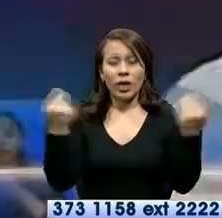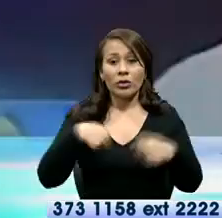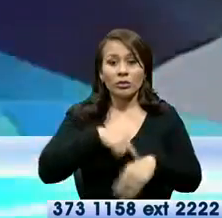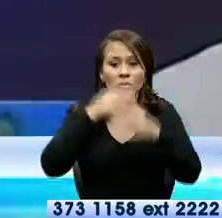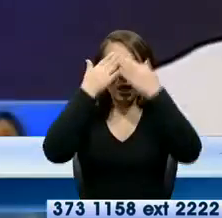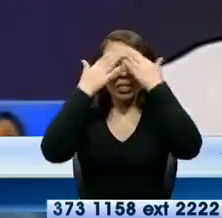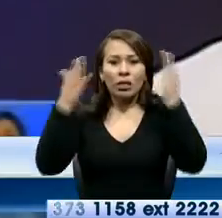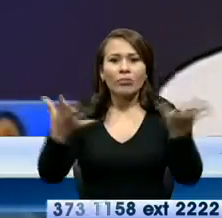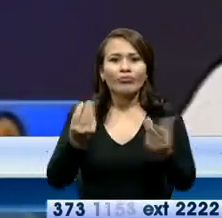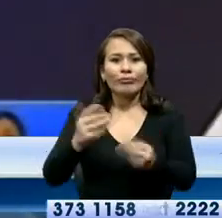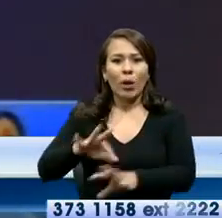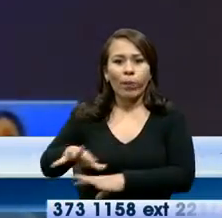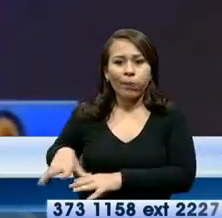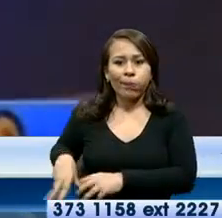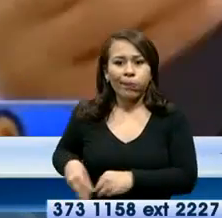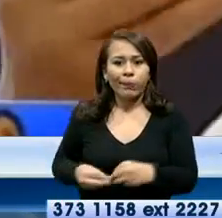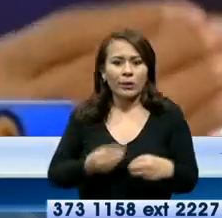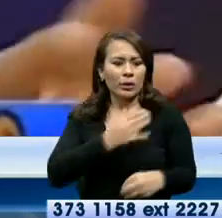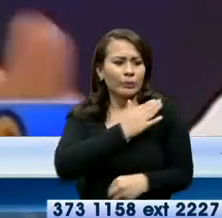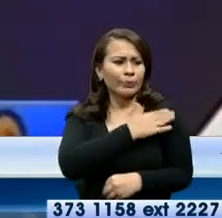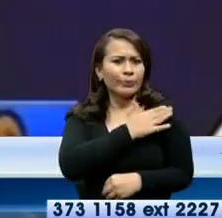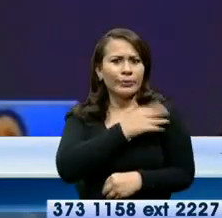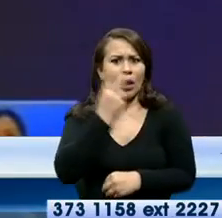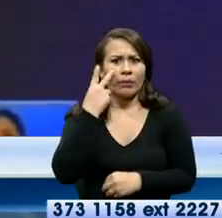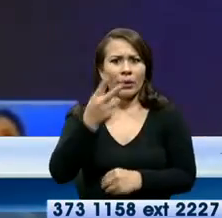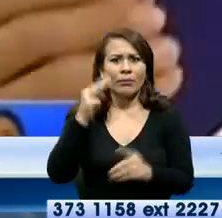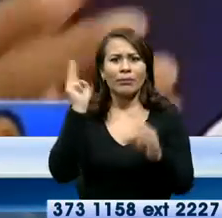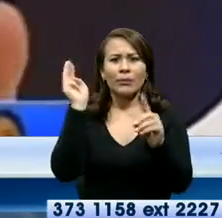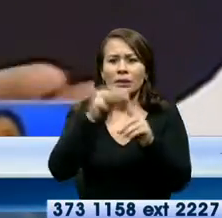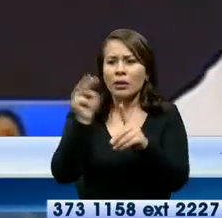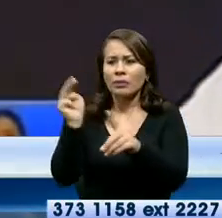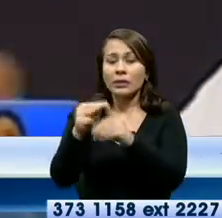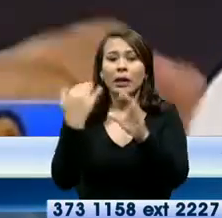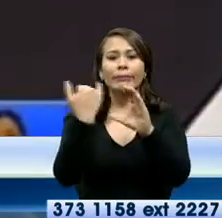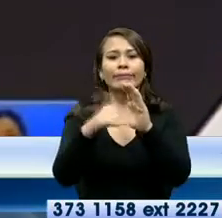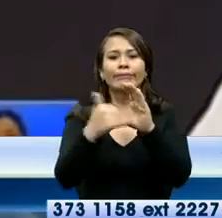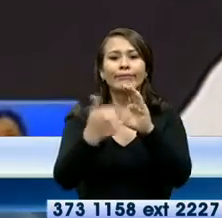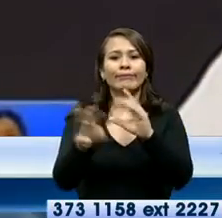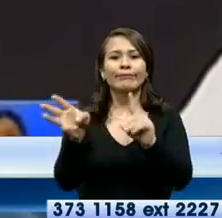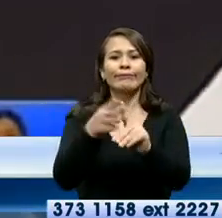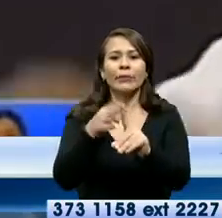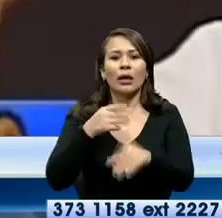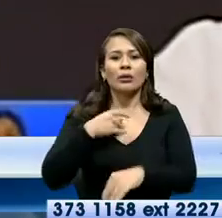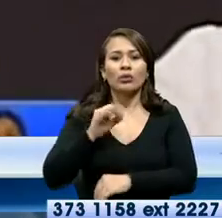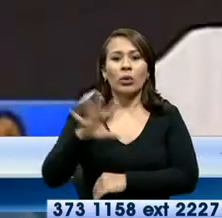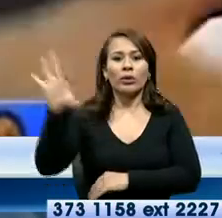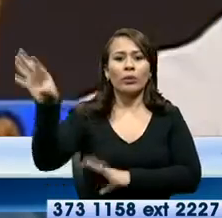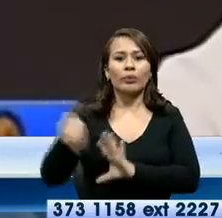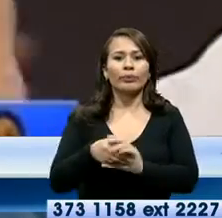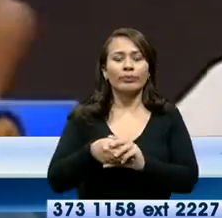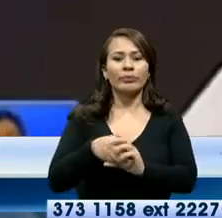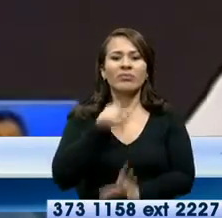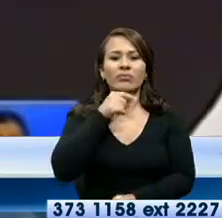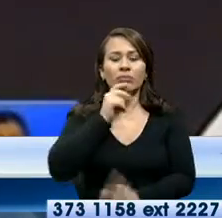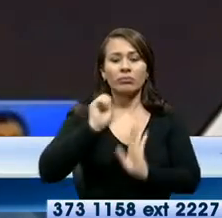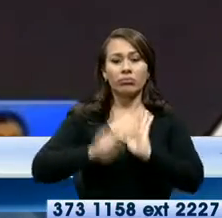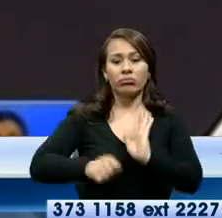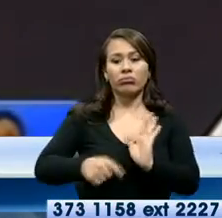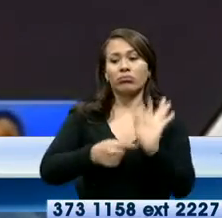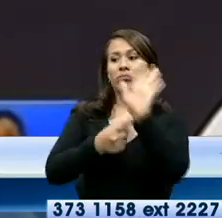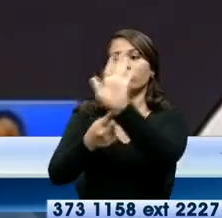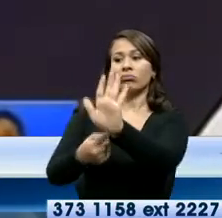Hay centenas de mensajes de internet que han podido ser recuperados con orden judicial dentro de la